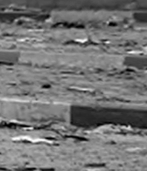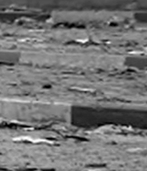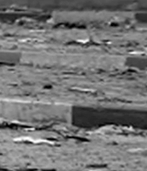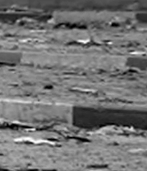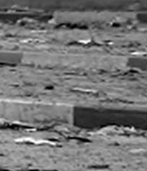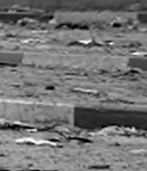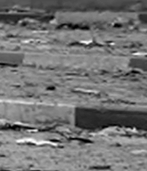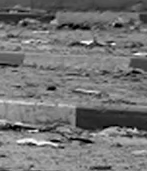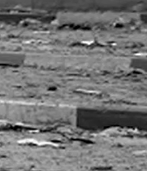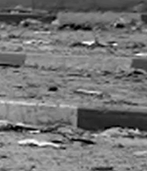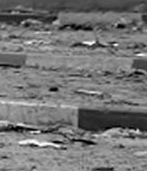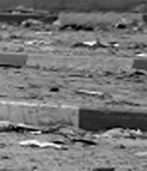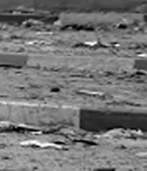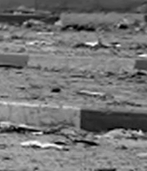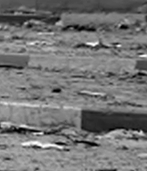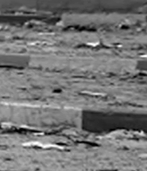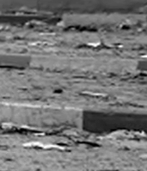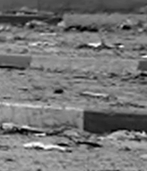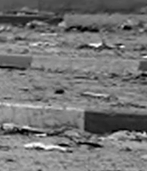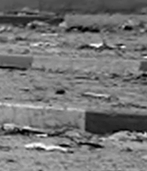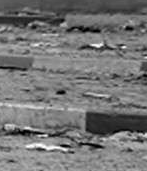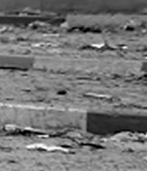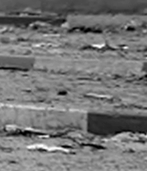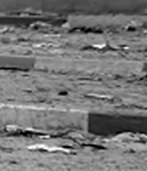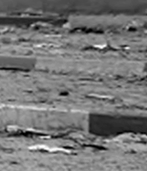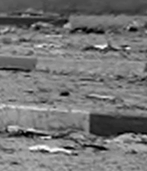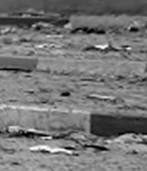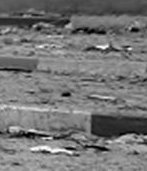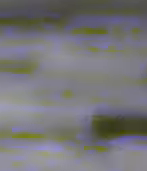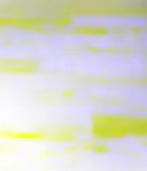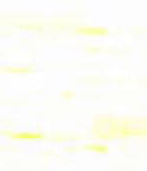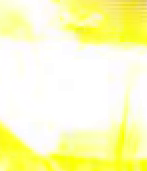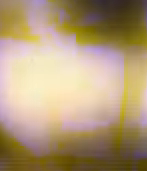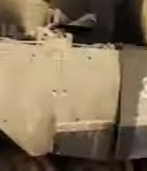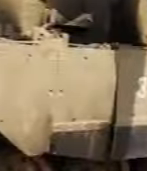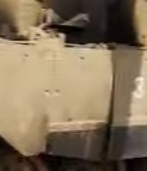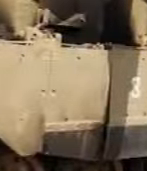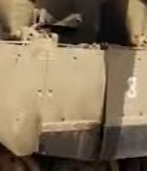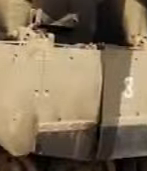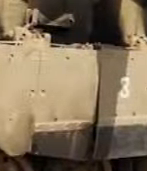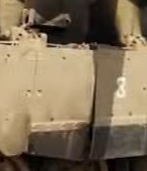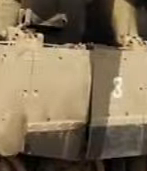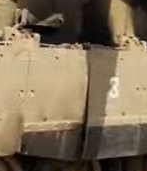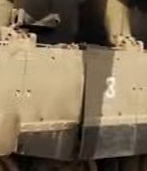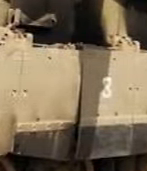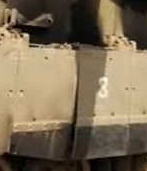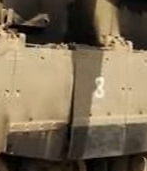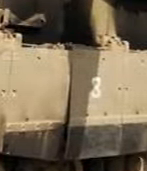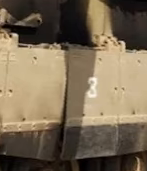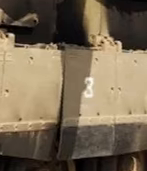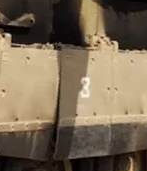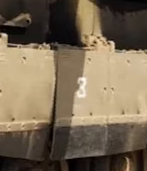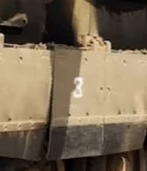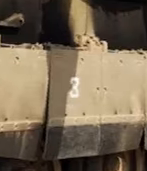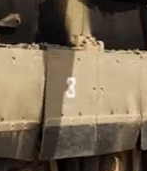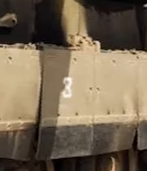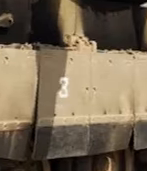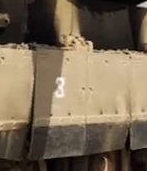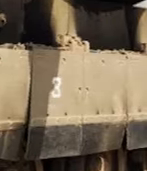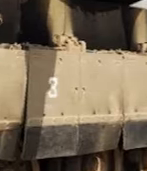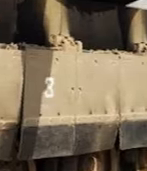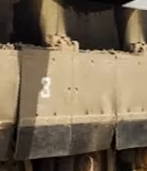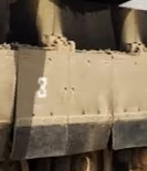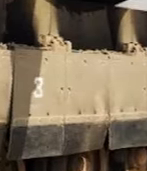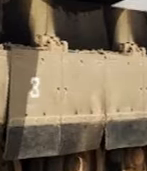Lennox, Tilda Swinton, Susan Sarandon y Spike Lee. Hollywood no ha sido precisamente amable con quienes